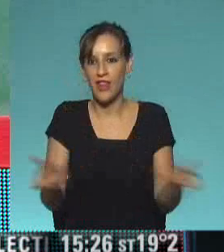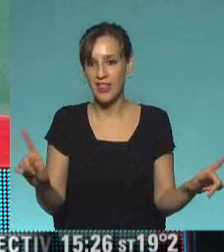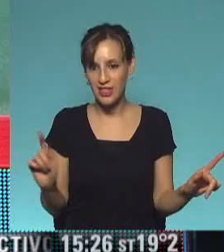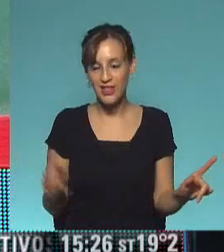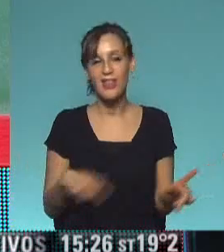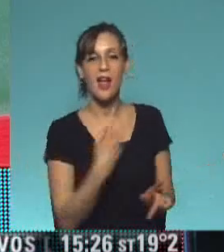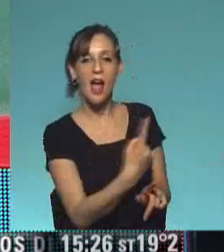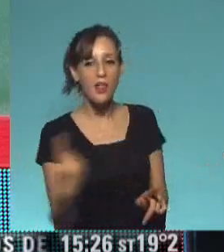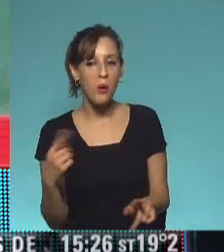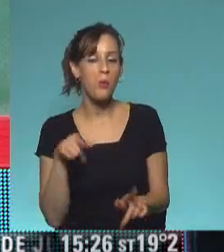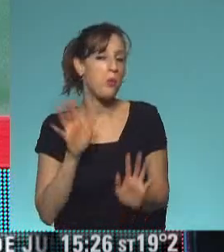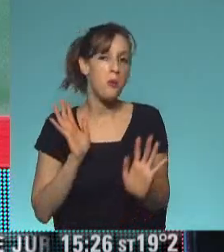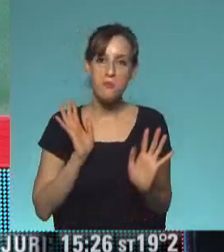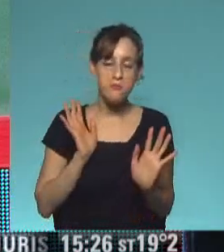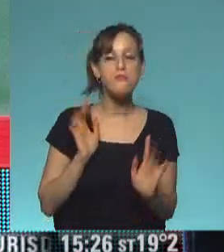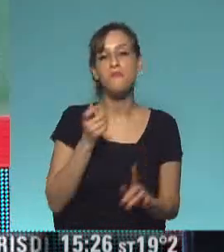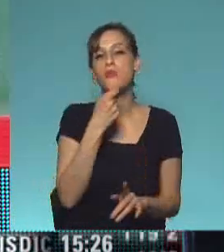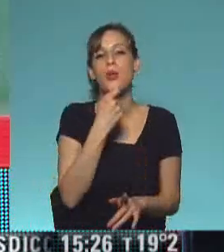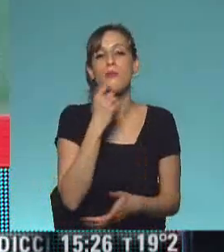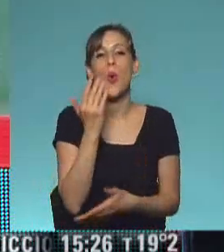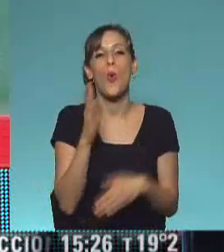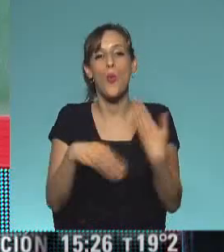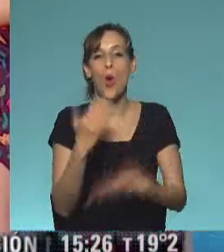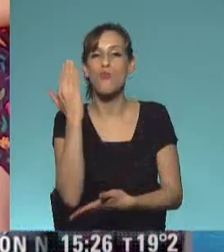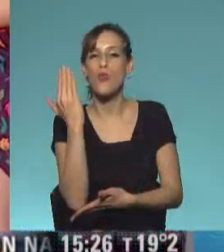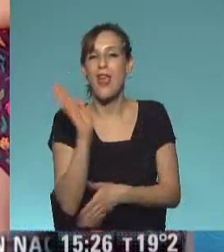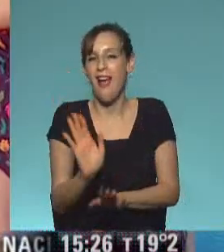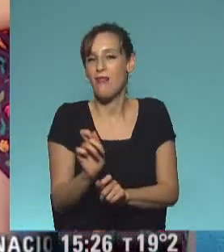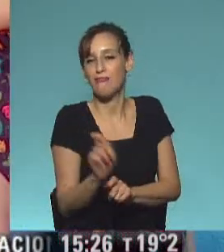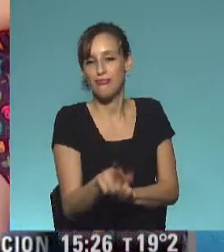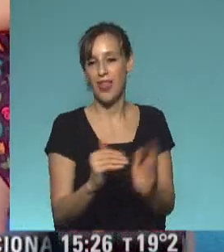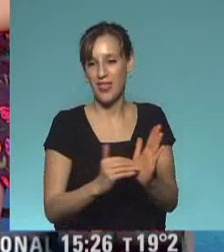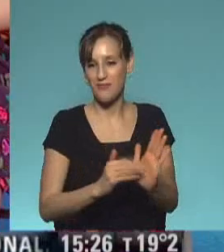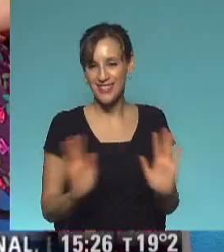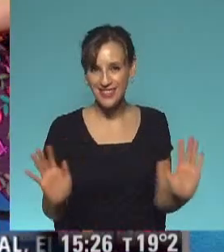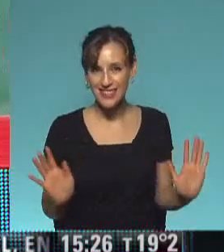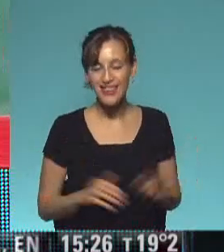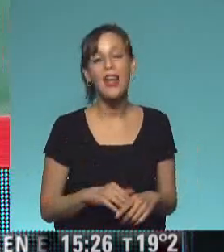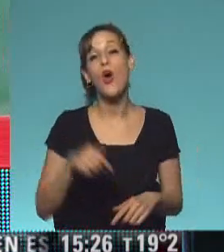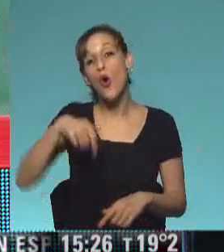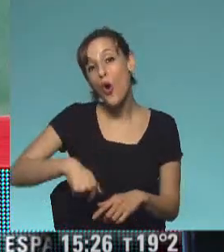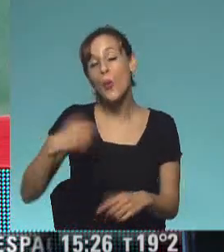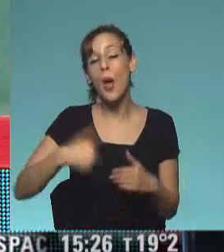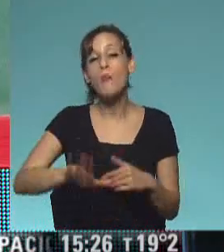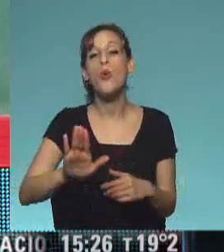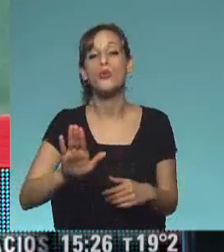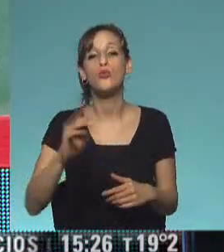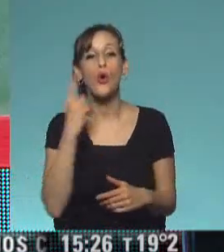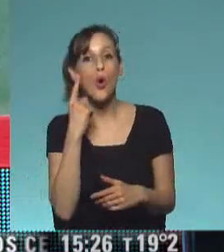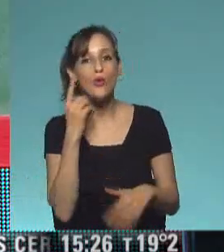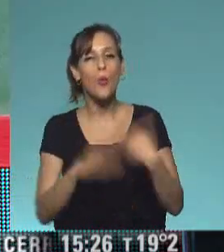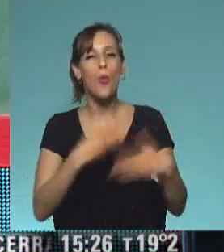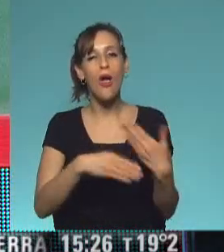en su casa, ¿no? El de las muñecas siempre es distinto. Claro. ¿No? Algunos otros tienen reglas. Hoy vamos a conocer juegos de